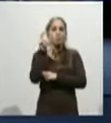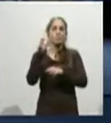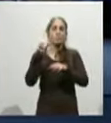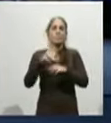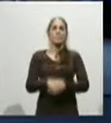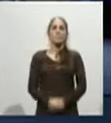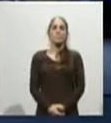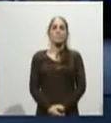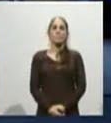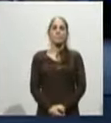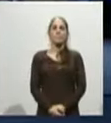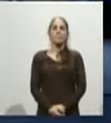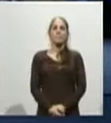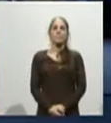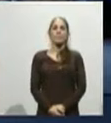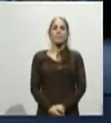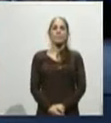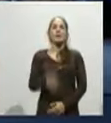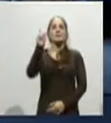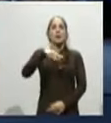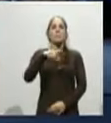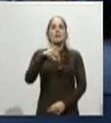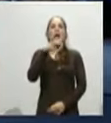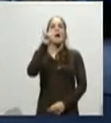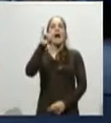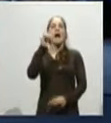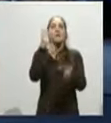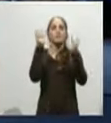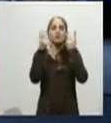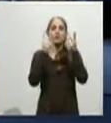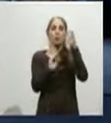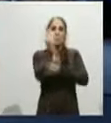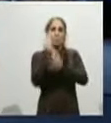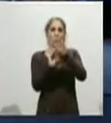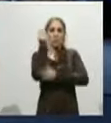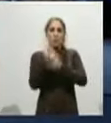En la producción High Vision Producciones.